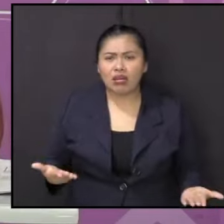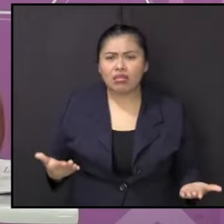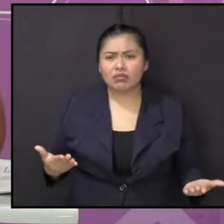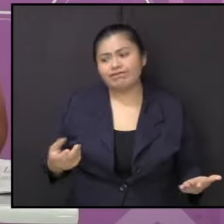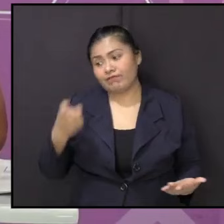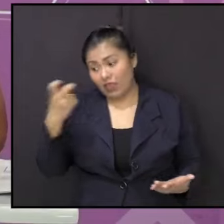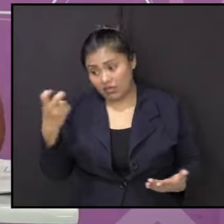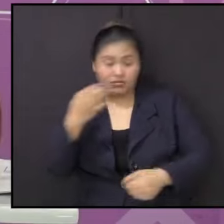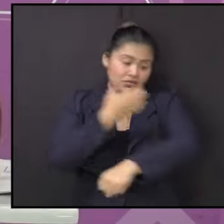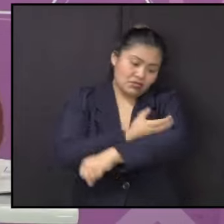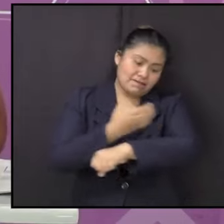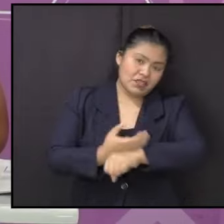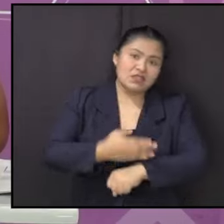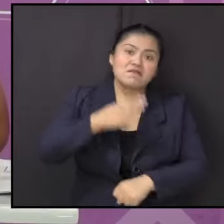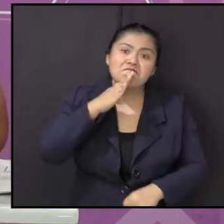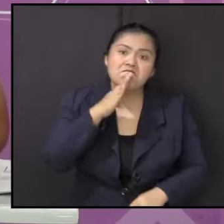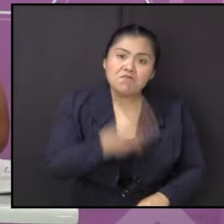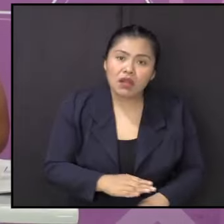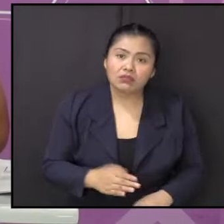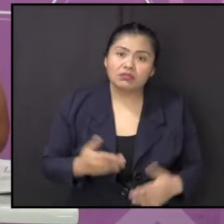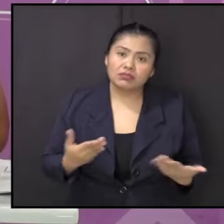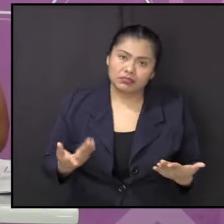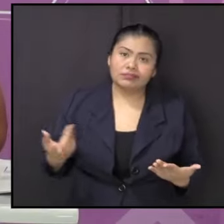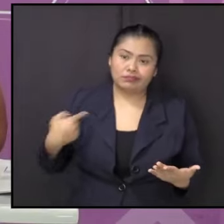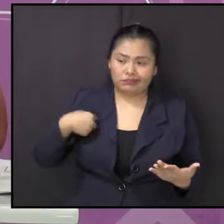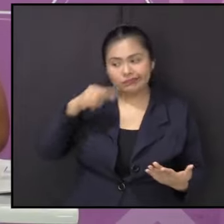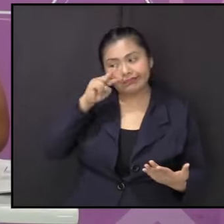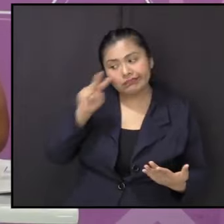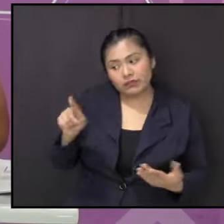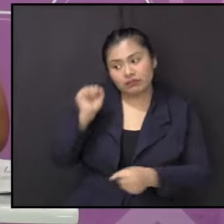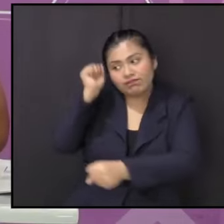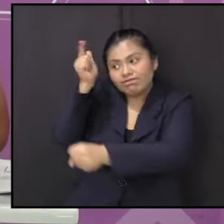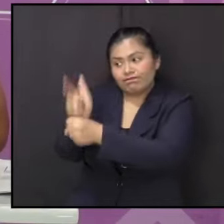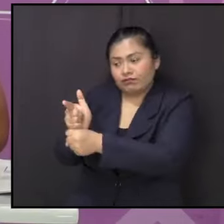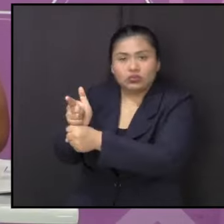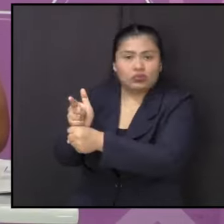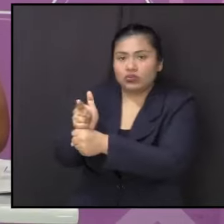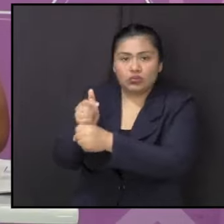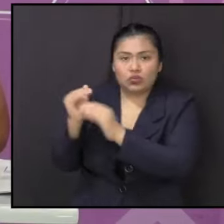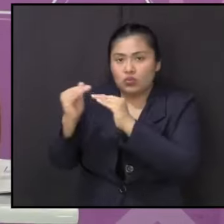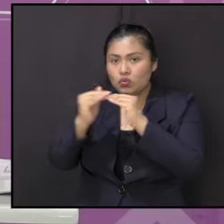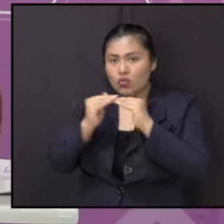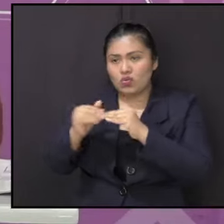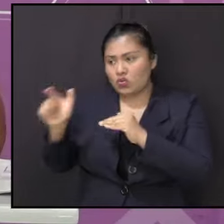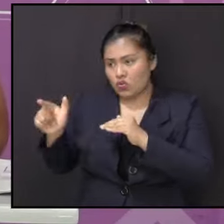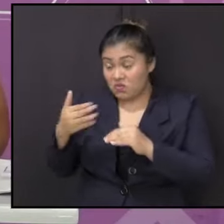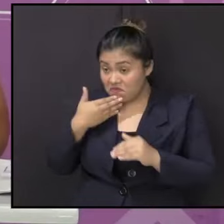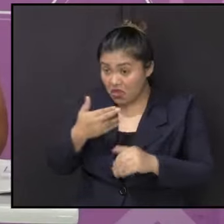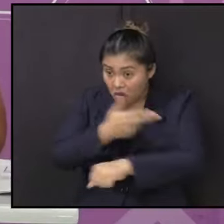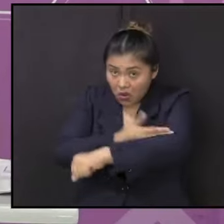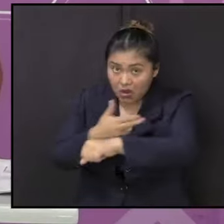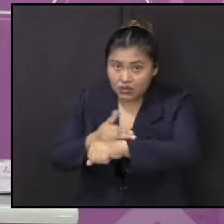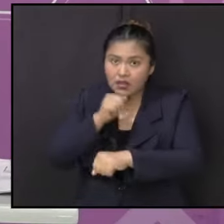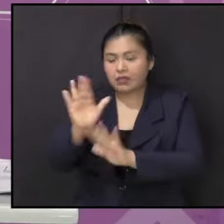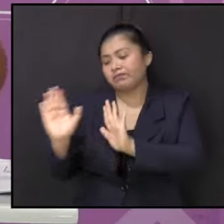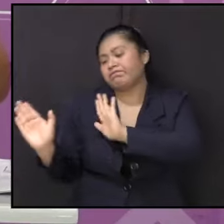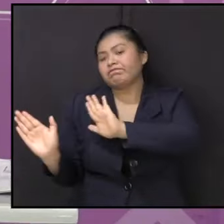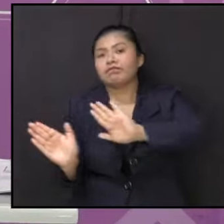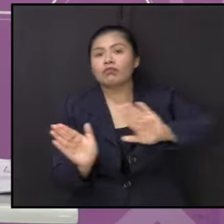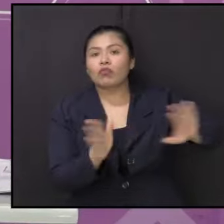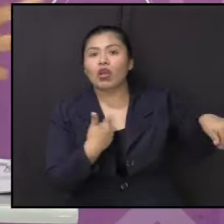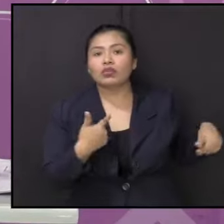compañeros, pues al final del día nos habla más bien cómo podría ser entonces la congruencia y la verdad con la cual se podría pues dirigir. Pero bueno, para